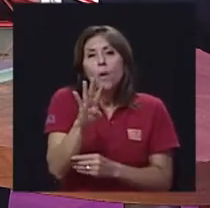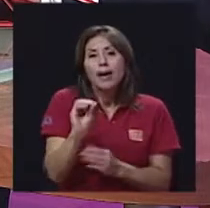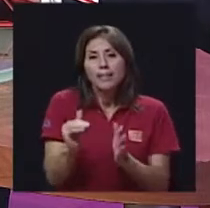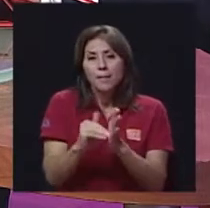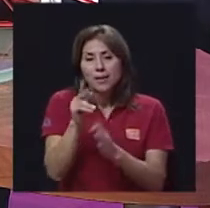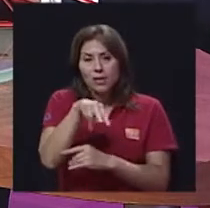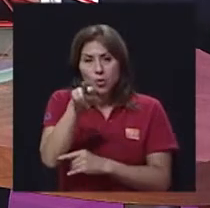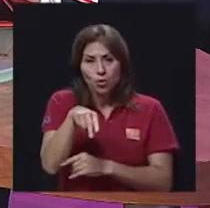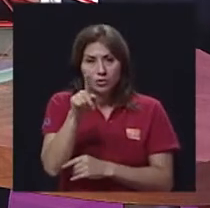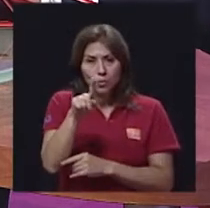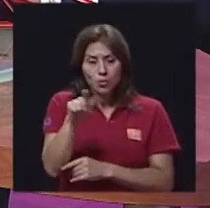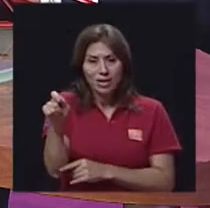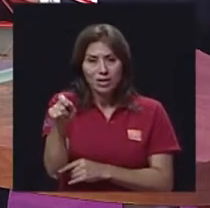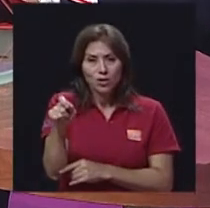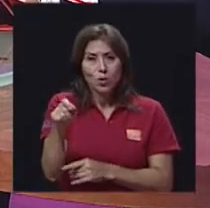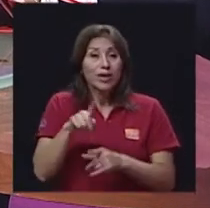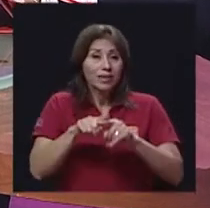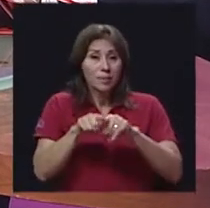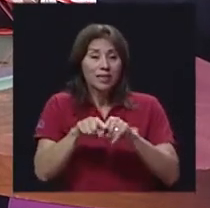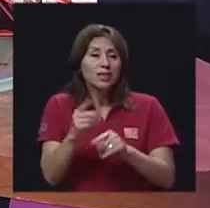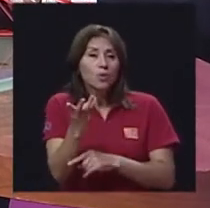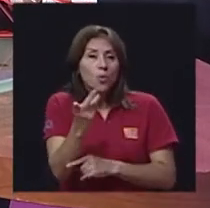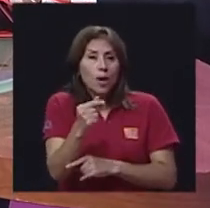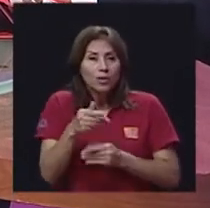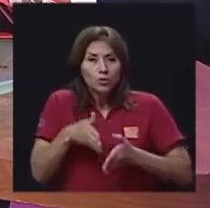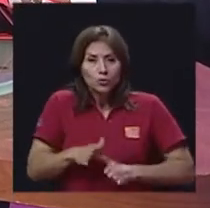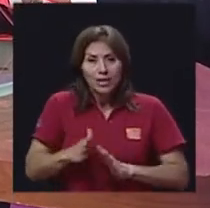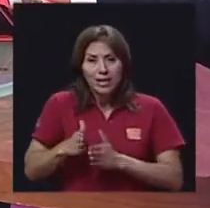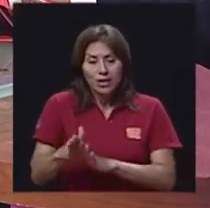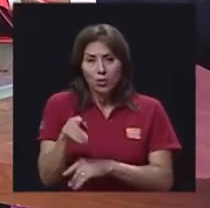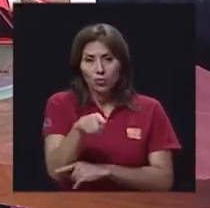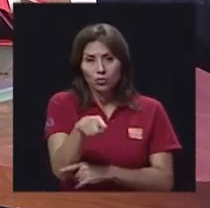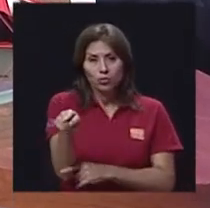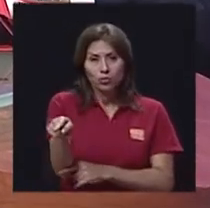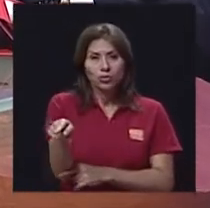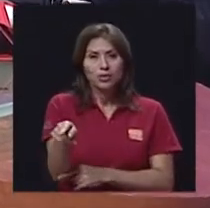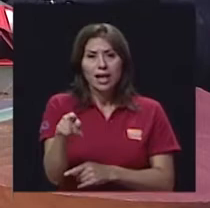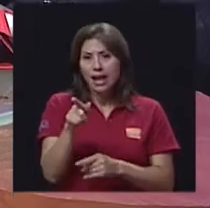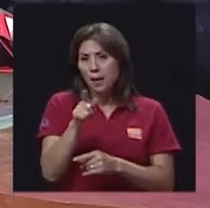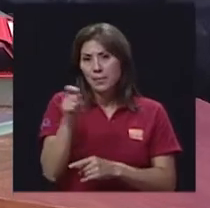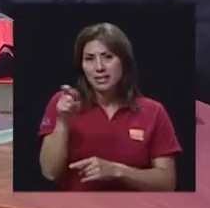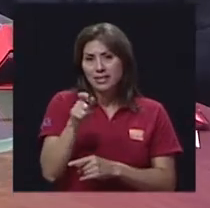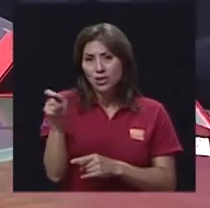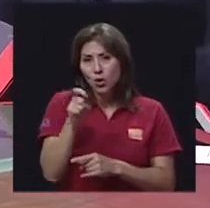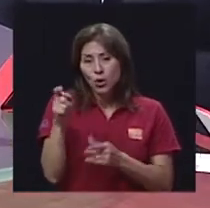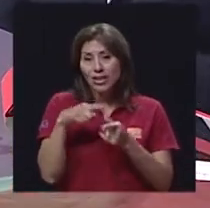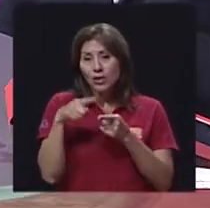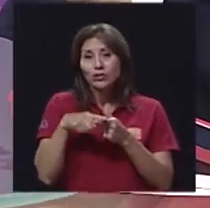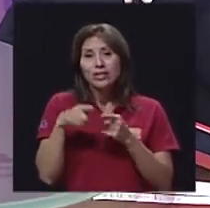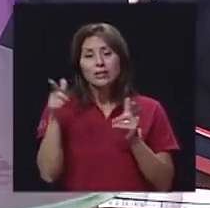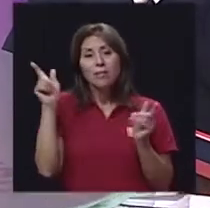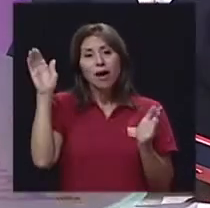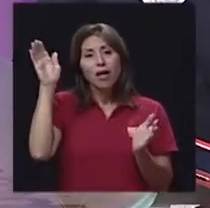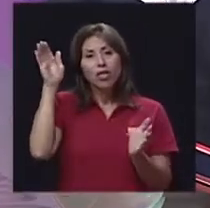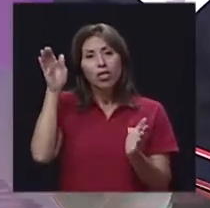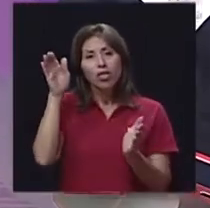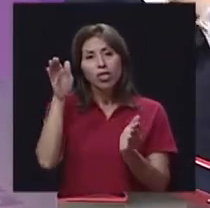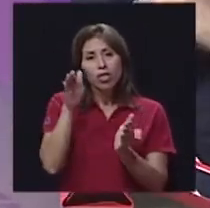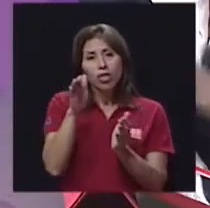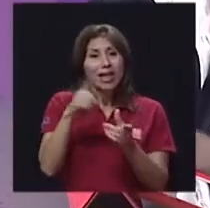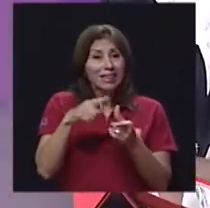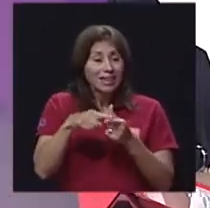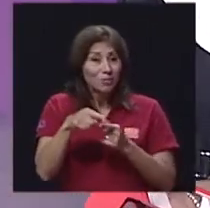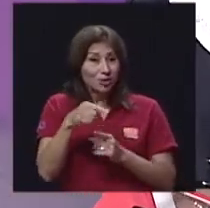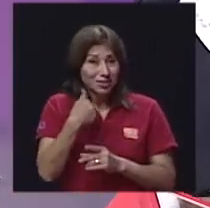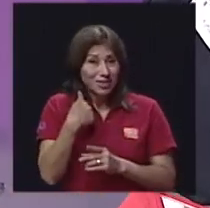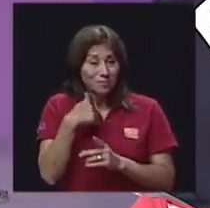de niños o niñas que tenga la persona demandada, la pensión va bajando. Entonces tenemos casos sumamente uh-huh. dramáticos de 20 mil,